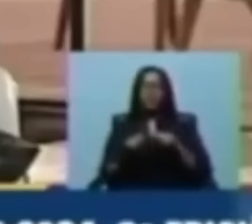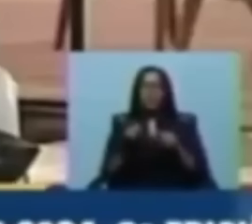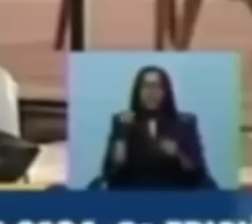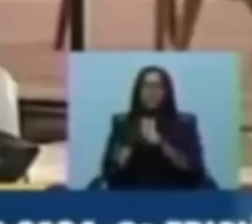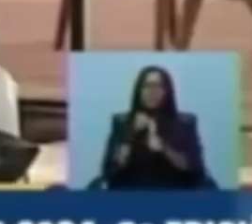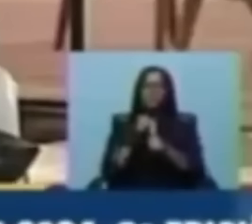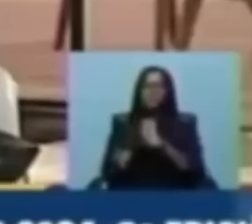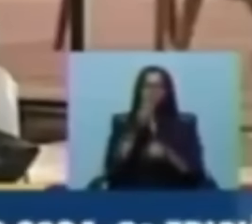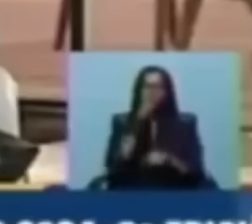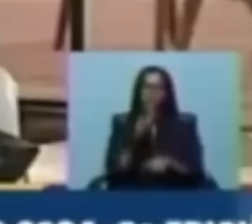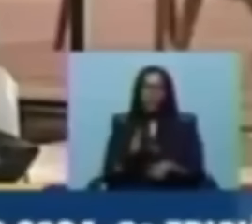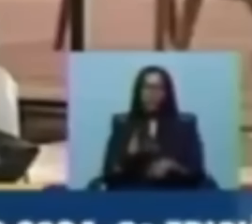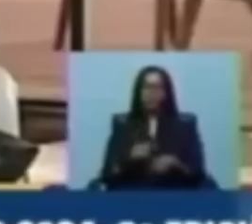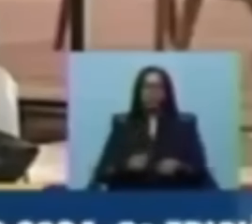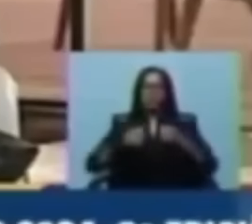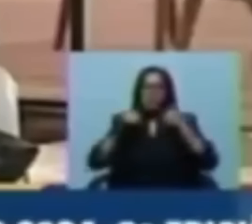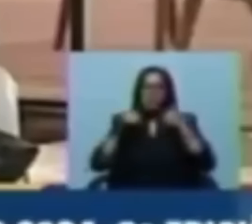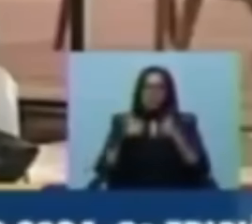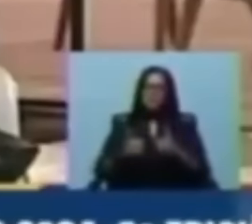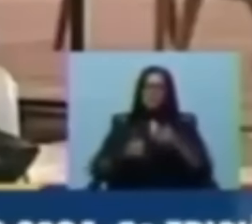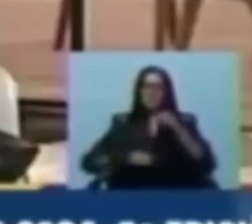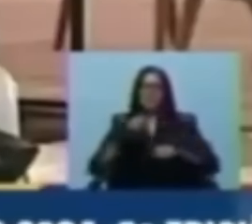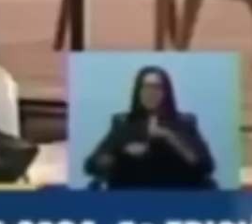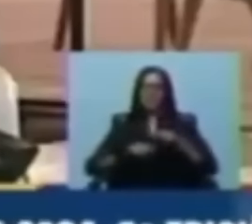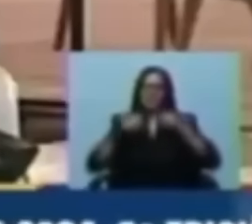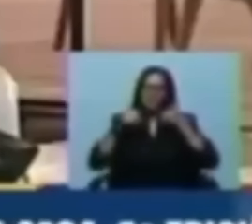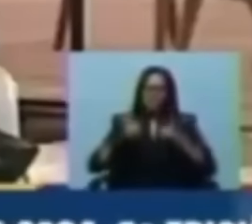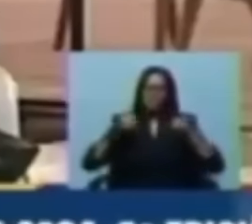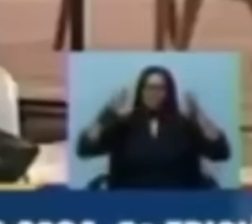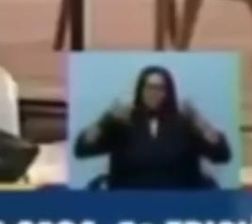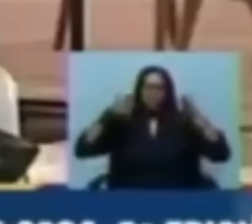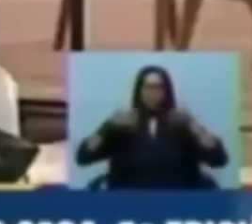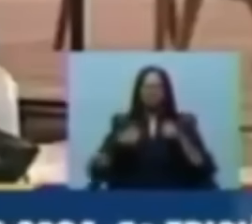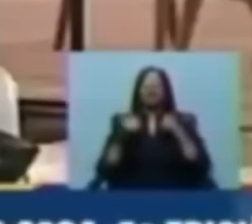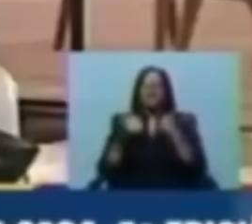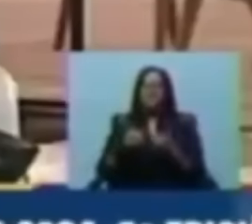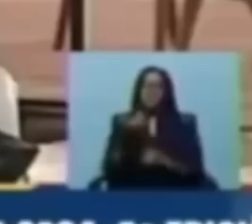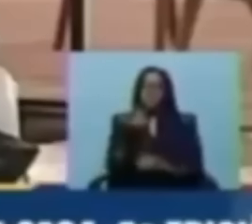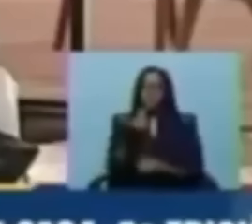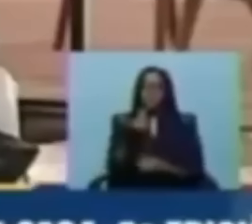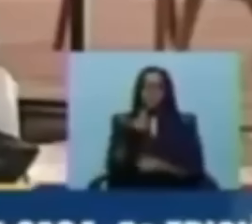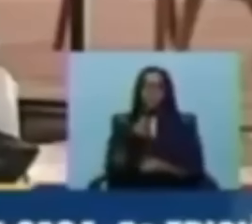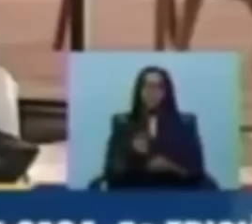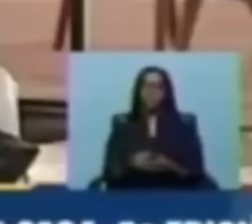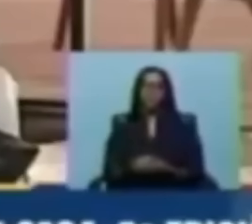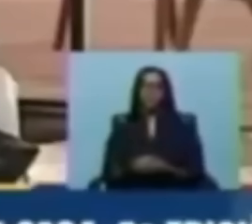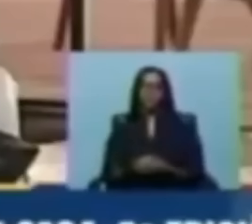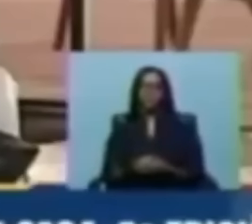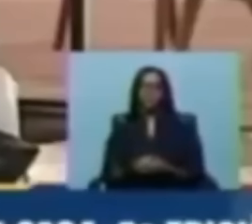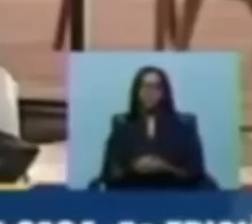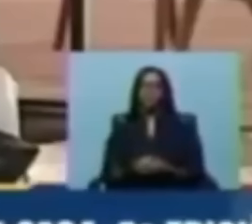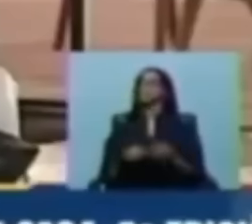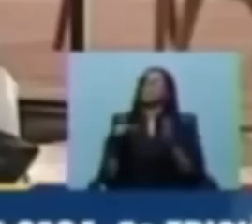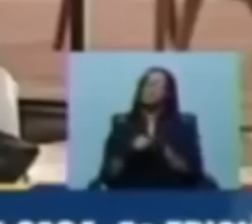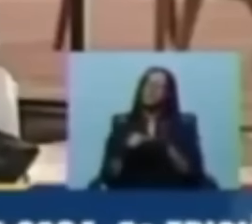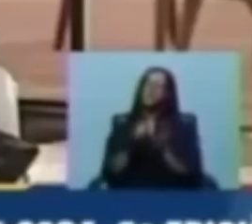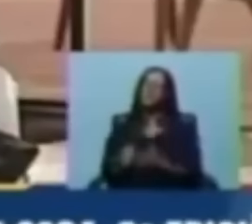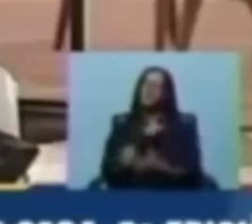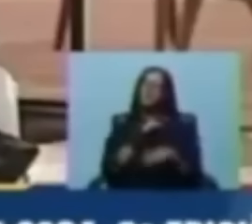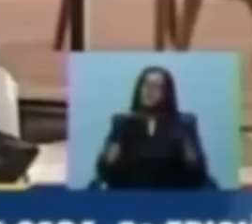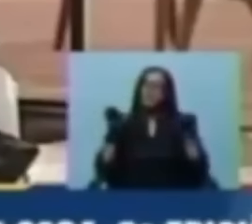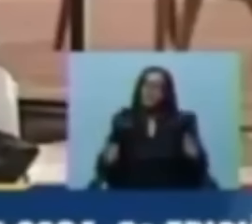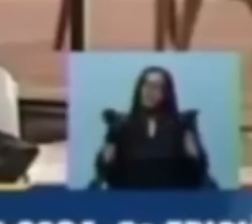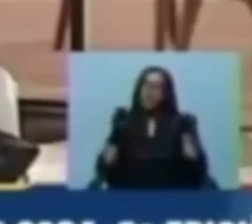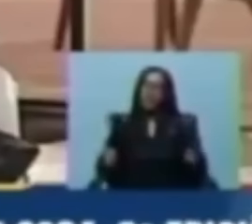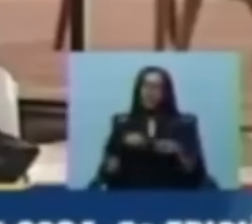tienes dinero no puedes hacer nada allí a menos que te tengas que caer a piña con los zombillero con los niños de comercio de comida que venden allí para que